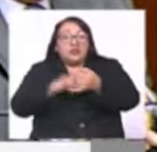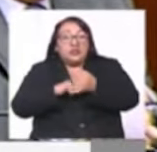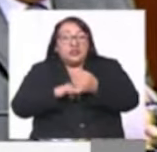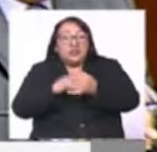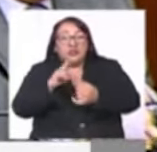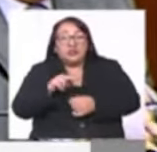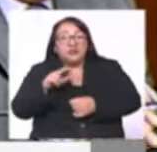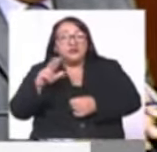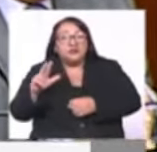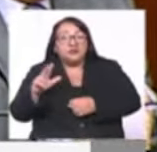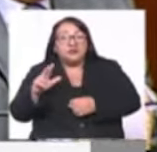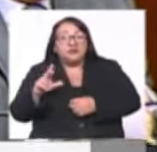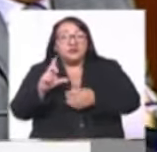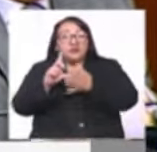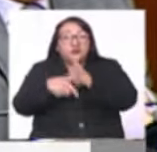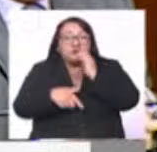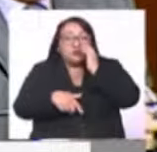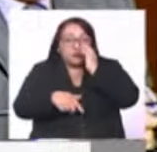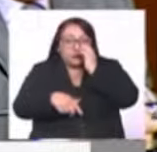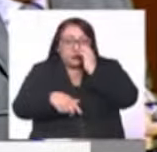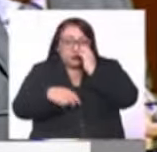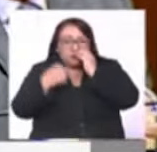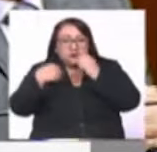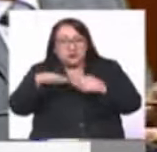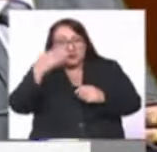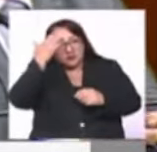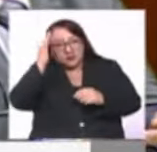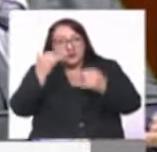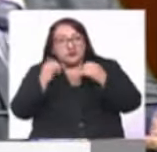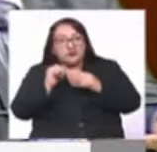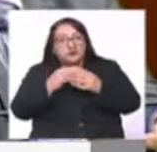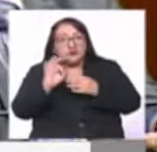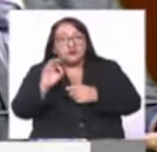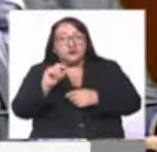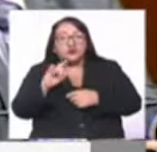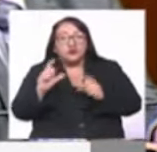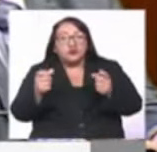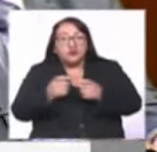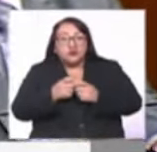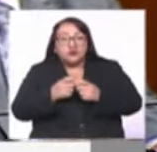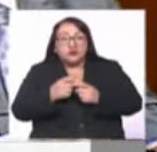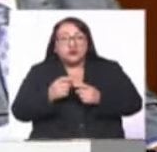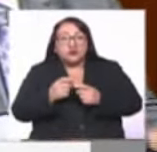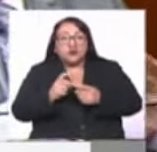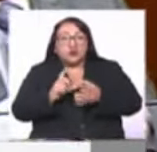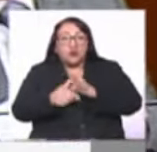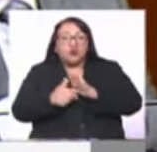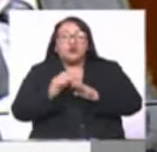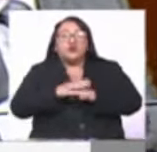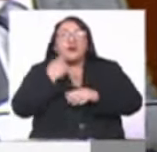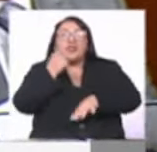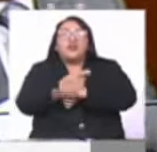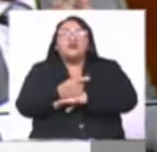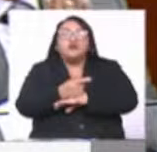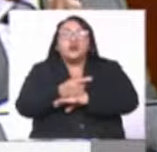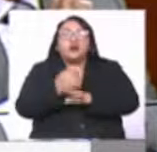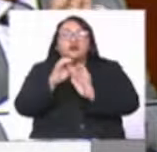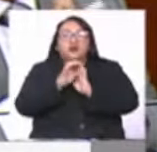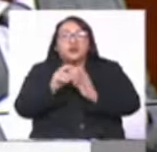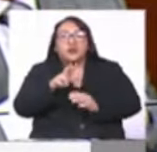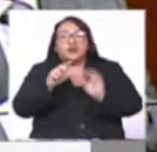del 2023 luego de tomar conocimiento del informe de calificación de la subcomisión respecto a la denuncia constitucional